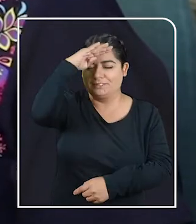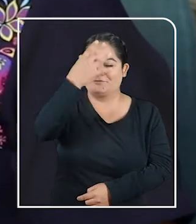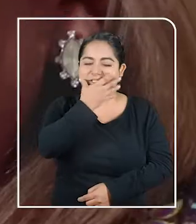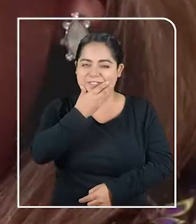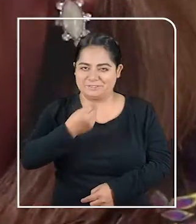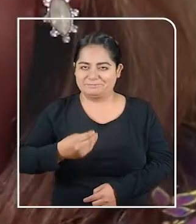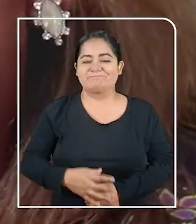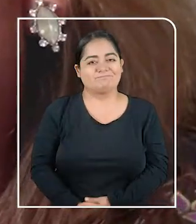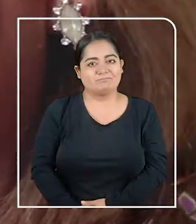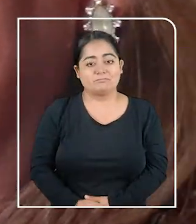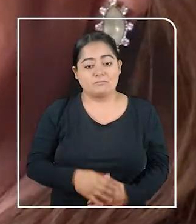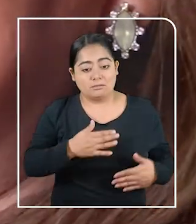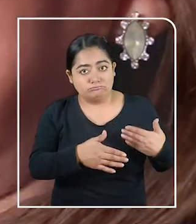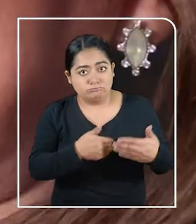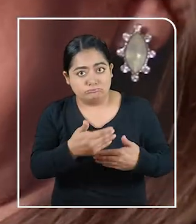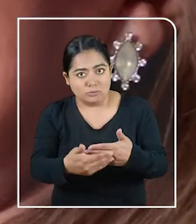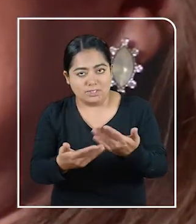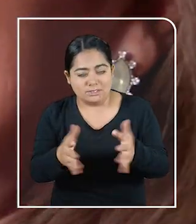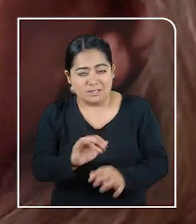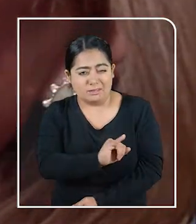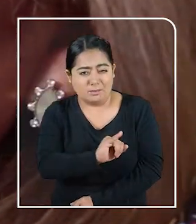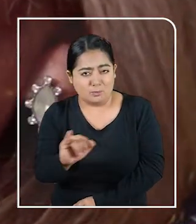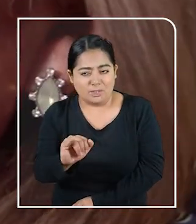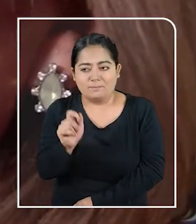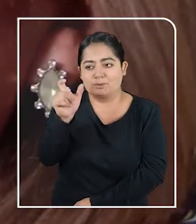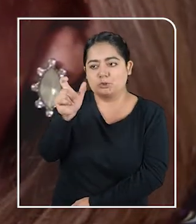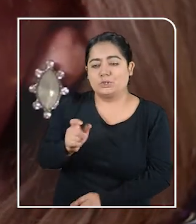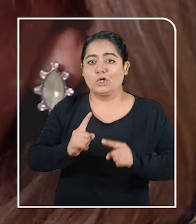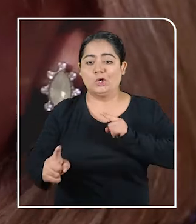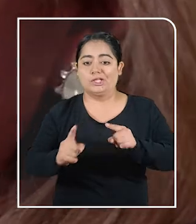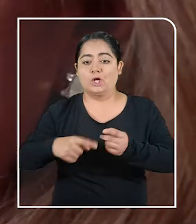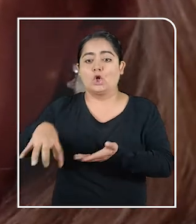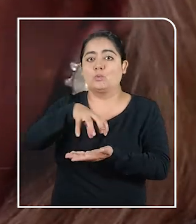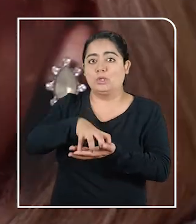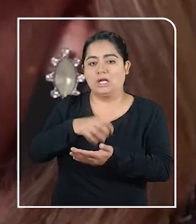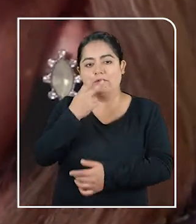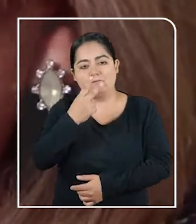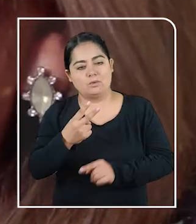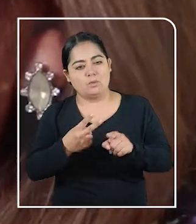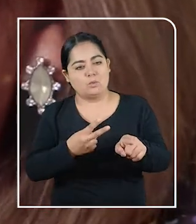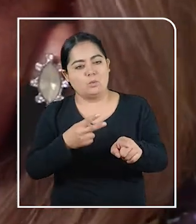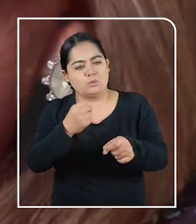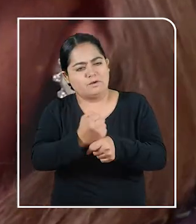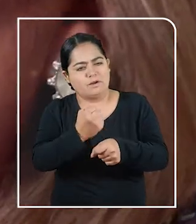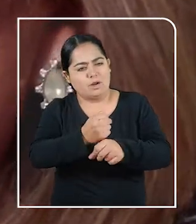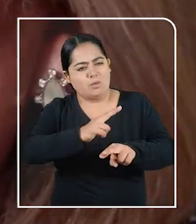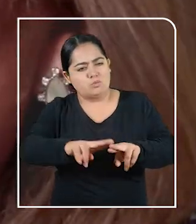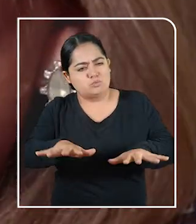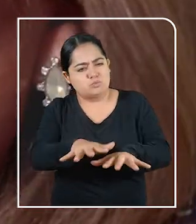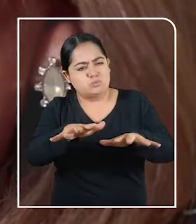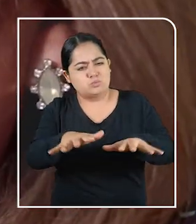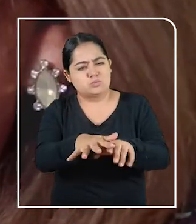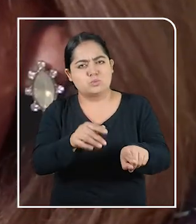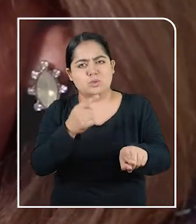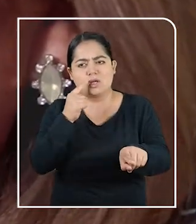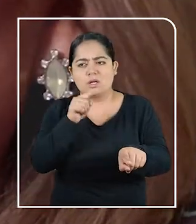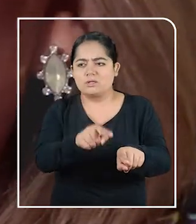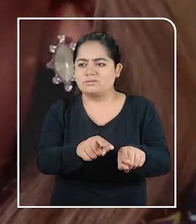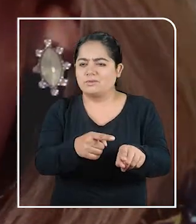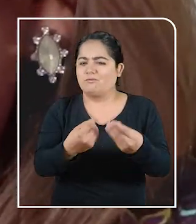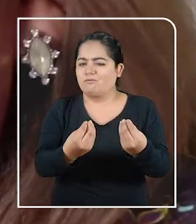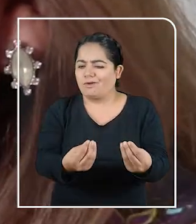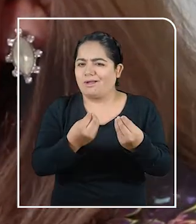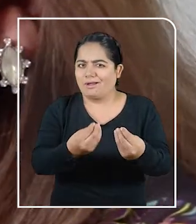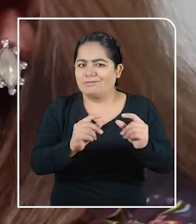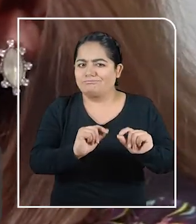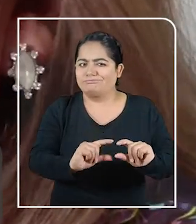bonita. Posteriormente, la coordinadora comunal, viendo que había sido un trabajo muy